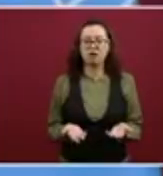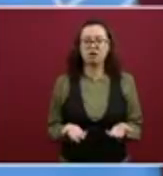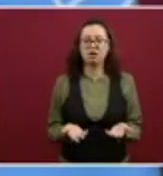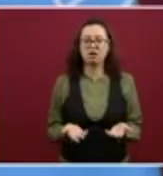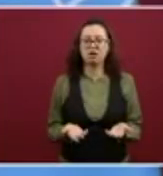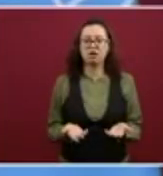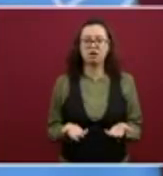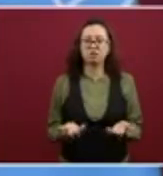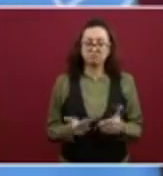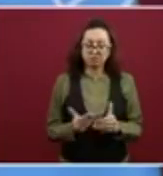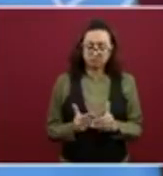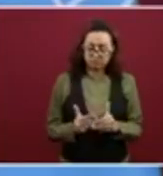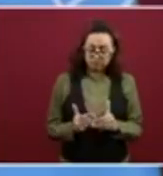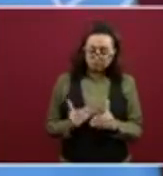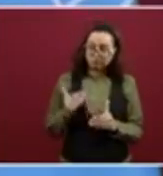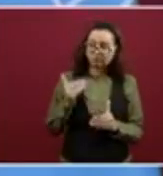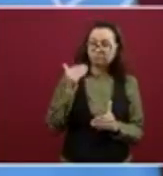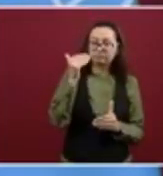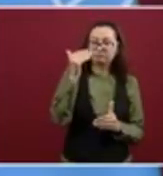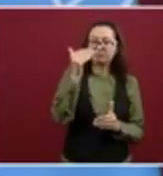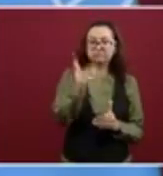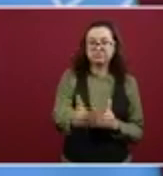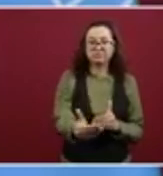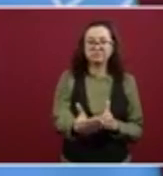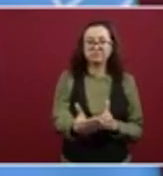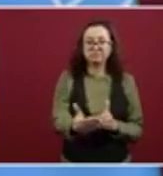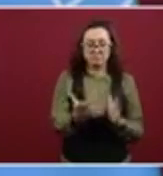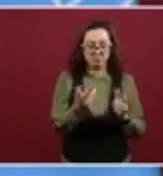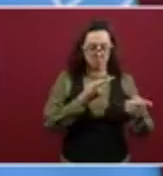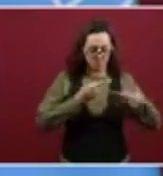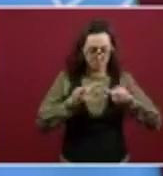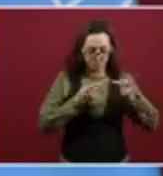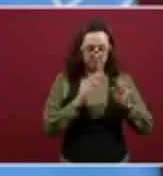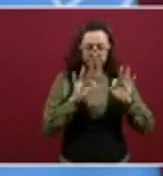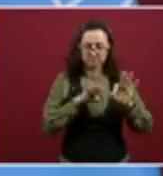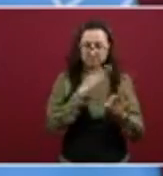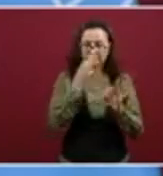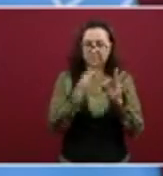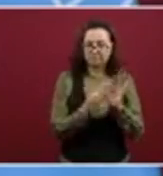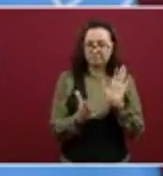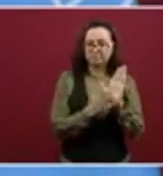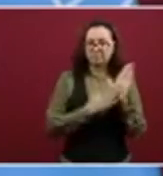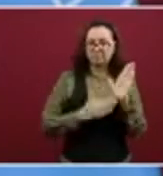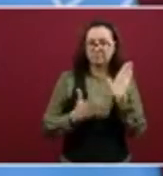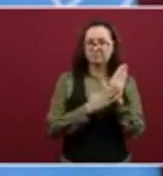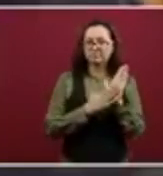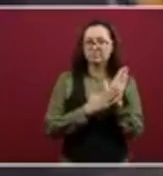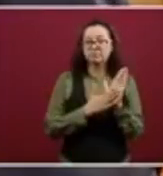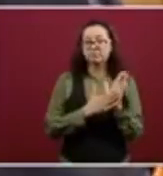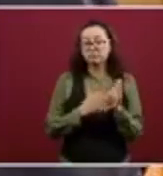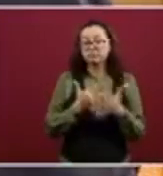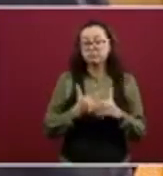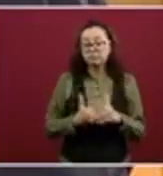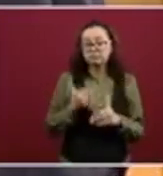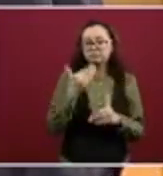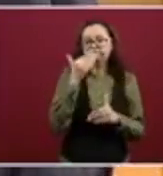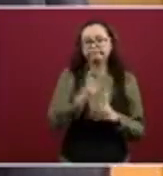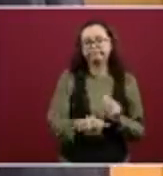la etapa de la aplicación, de la instrumentación del